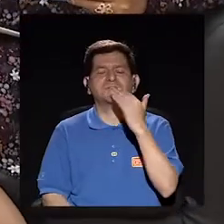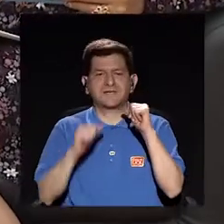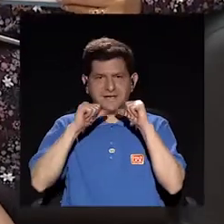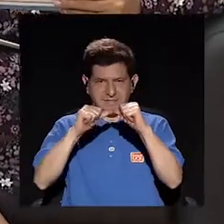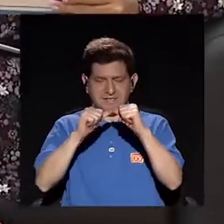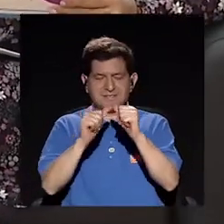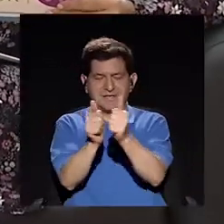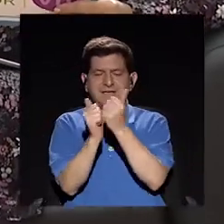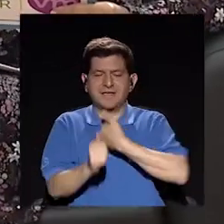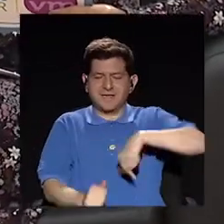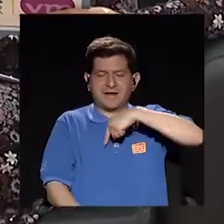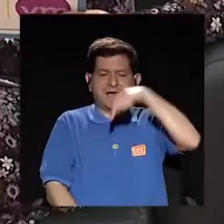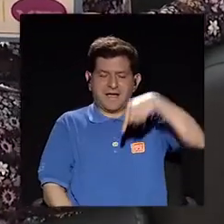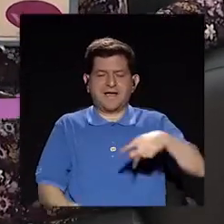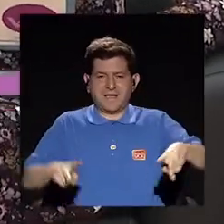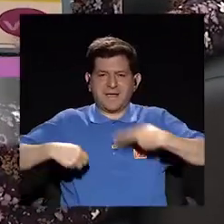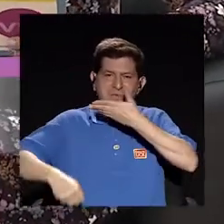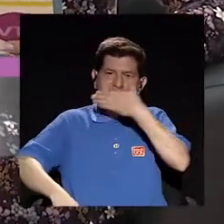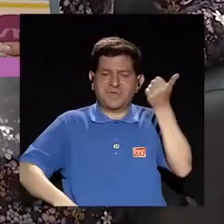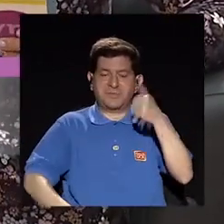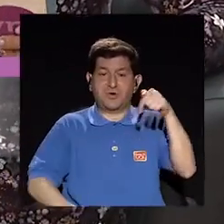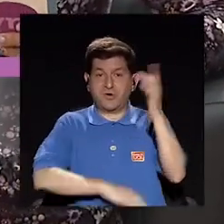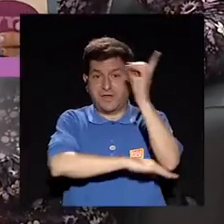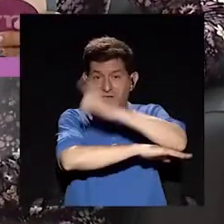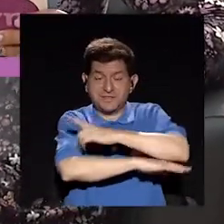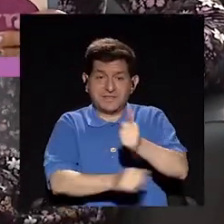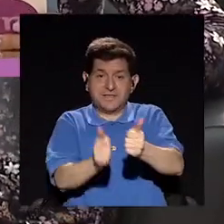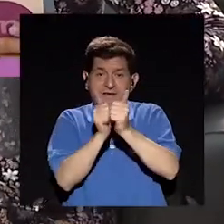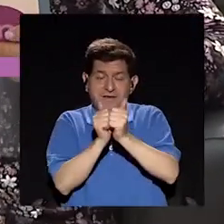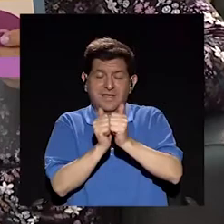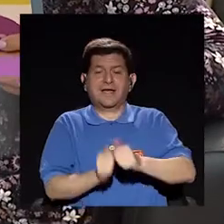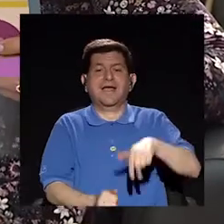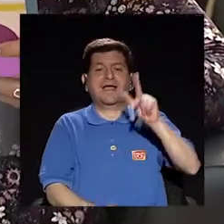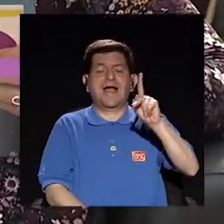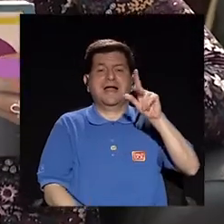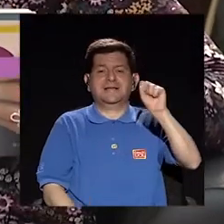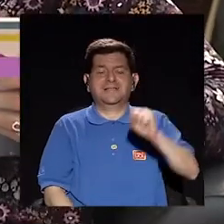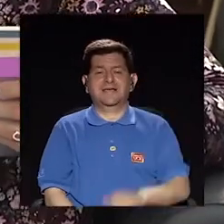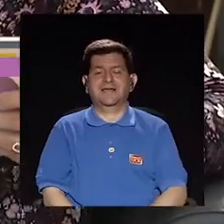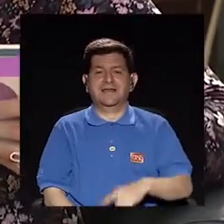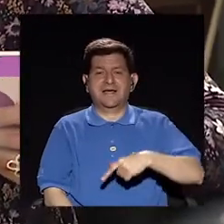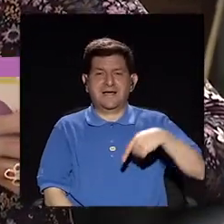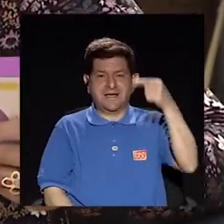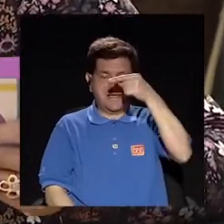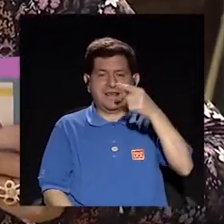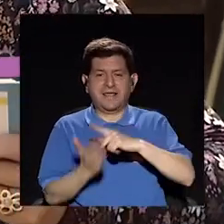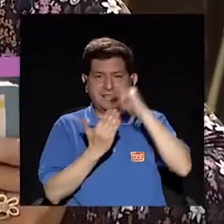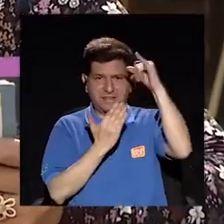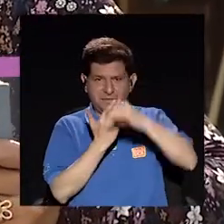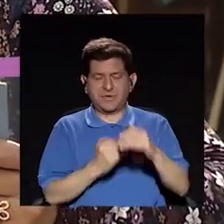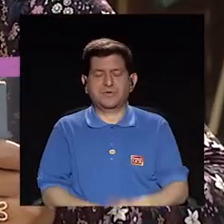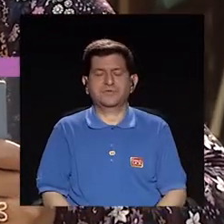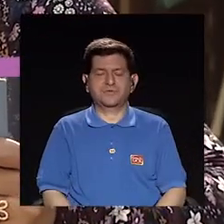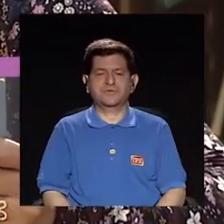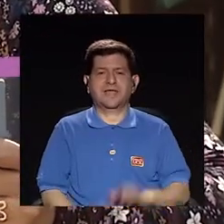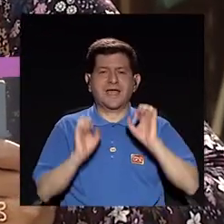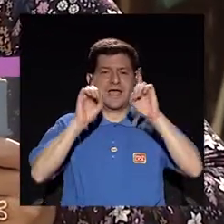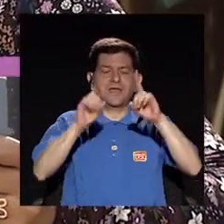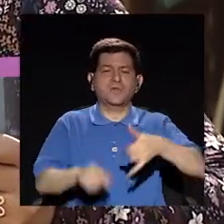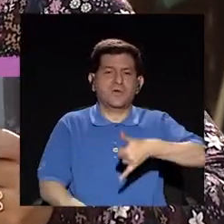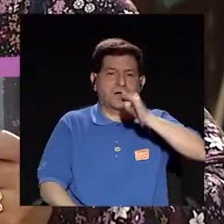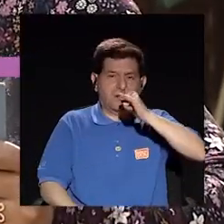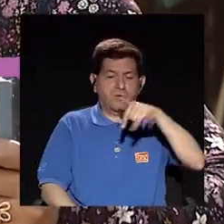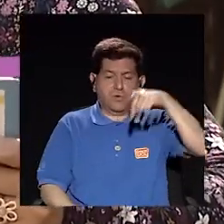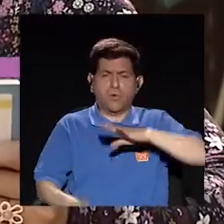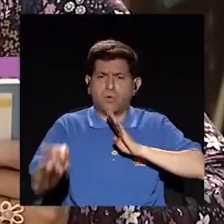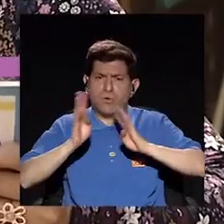Gracias por continuar con nosotros en Vivir Mejor. El día de hoy nos acompaña Carla Sequeira, gerente de proyectos de Educalcohol.